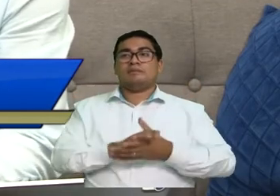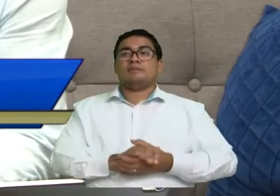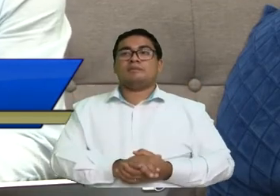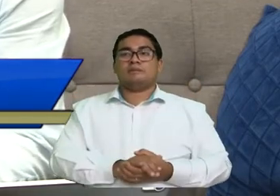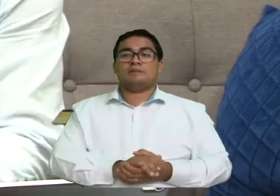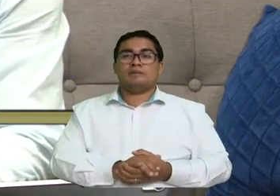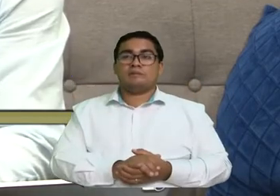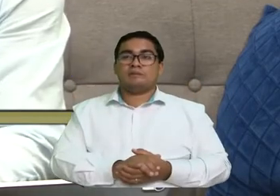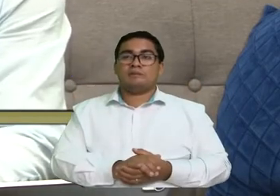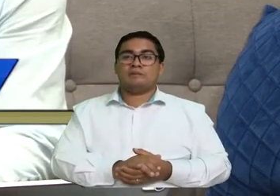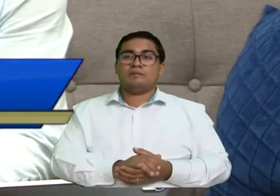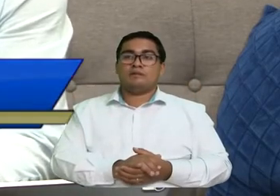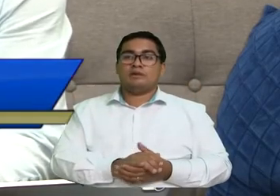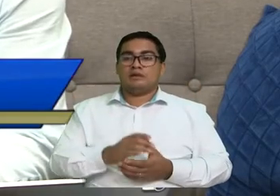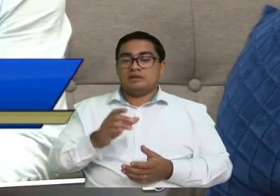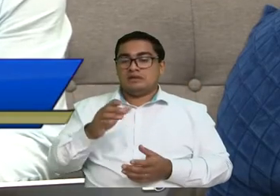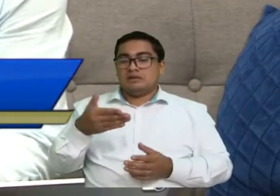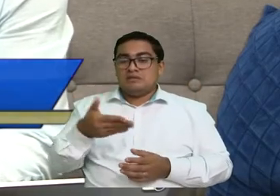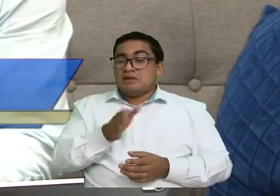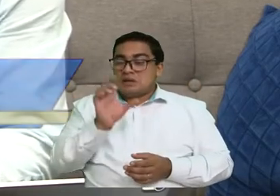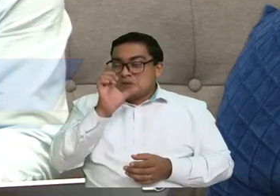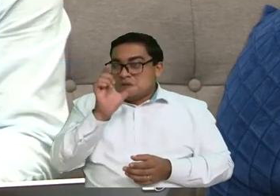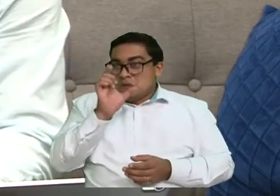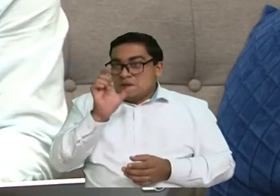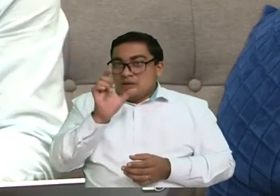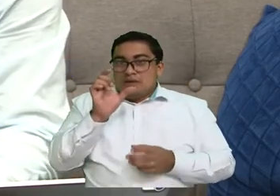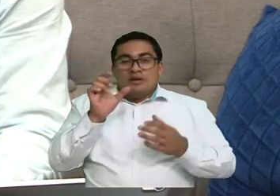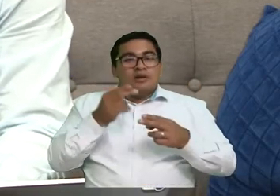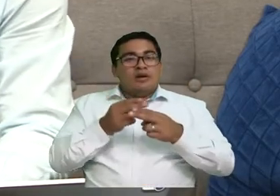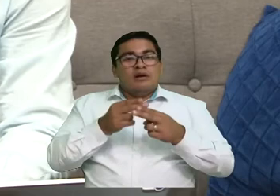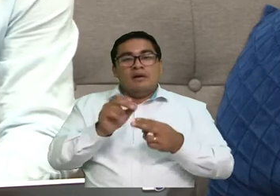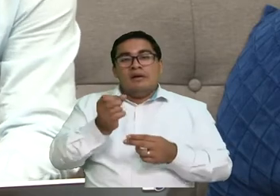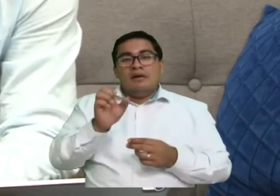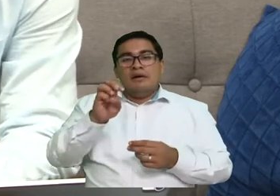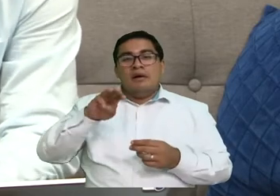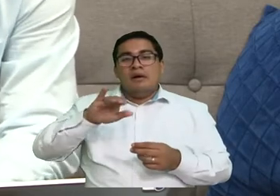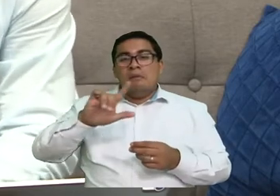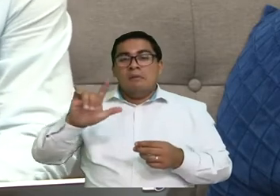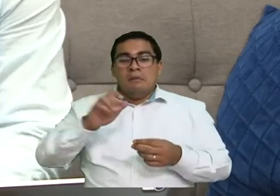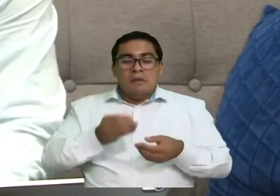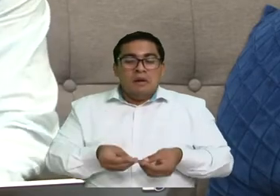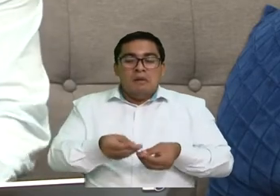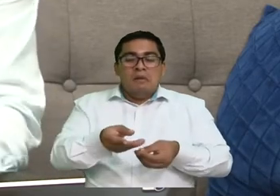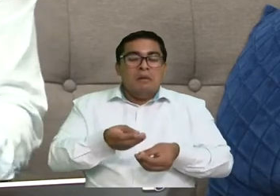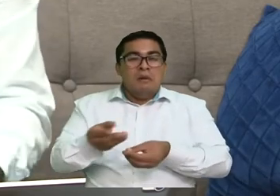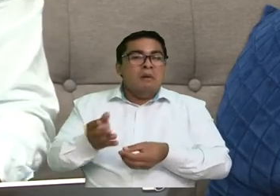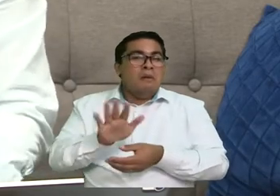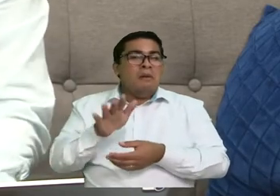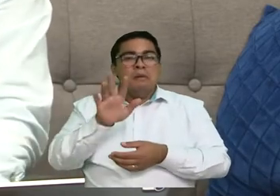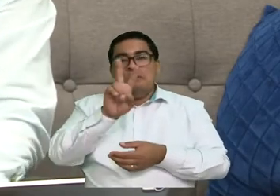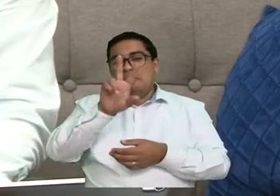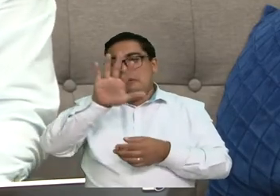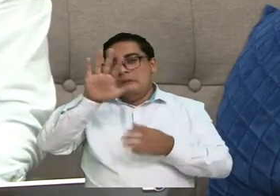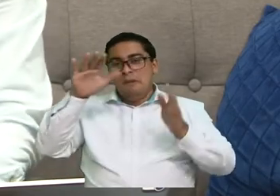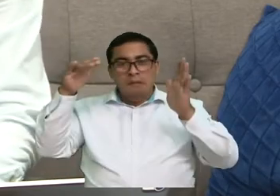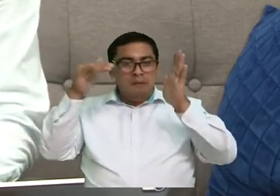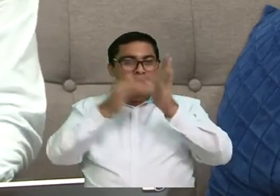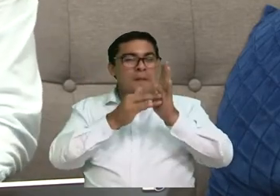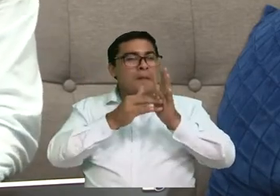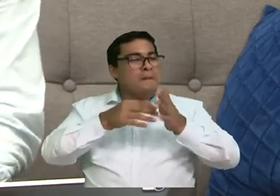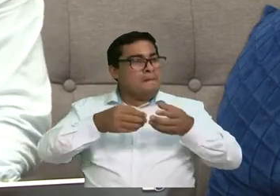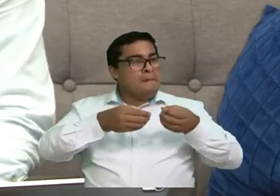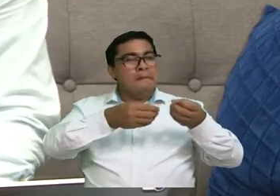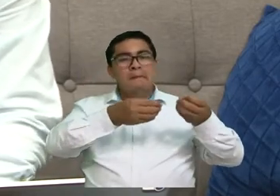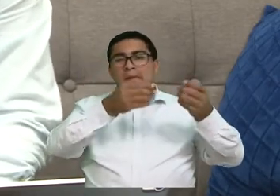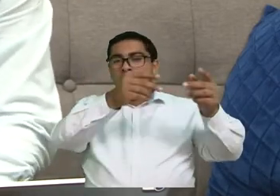del cultivo, entonces a los alevines le decimos semillas, entonces hemos dado casi 25.000 semillas,